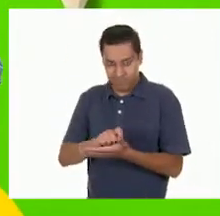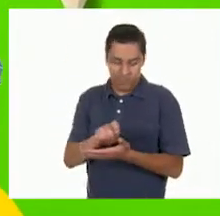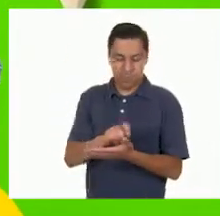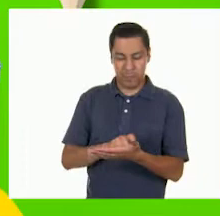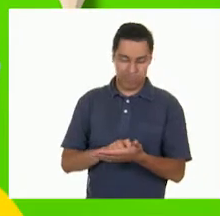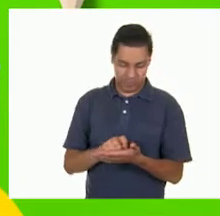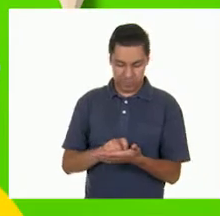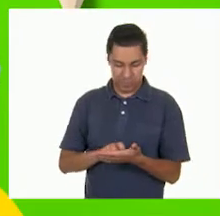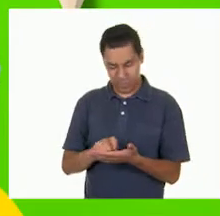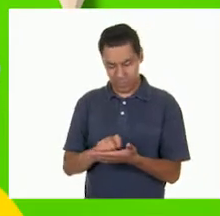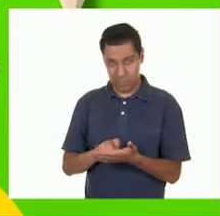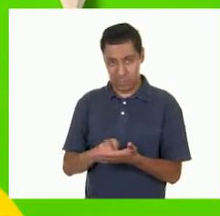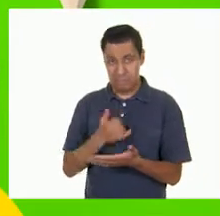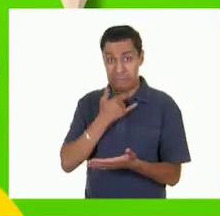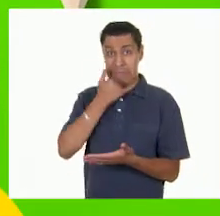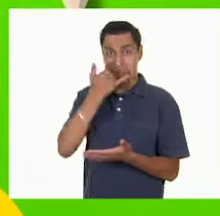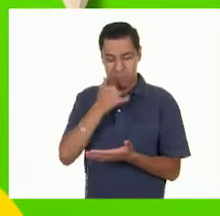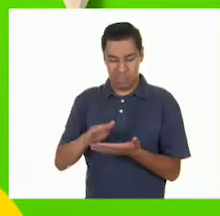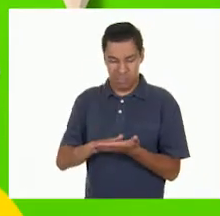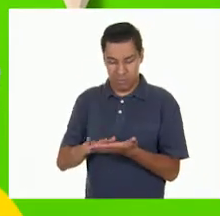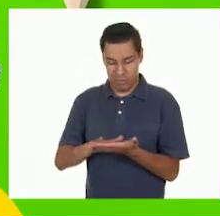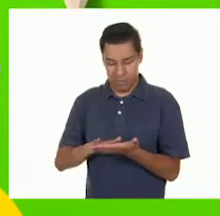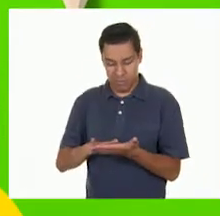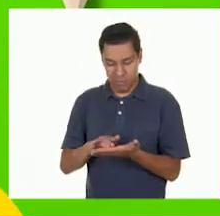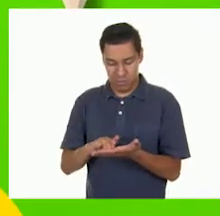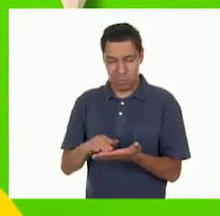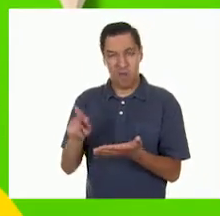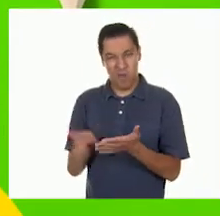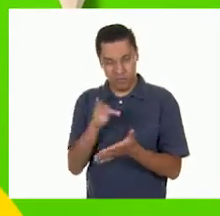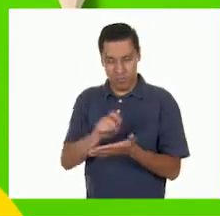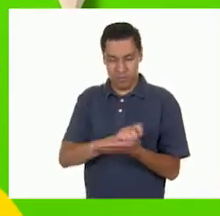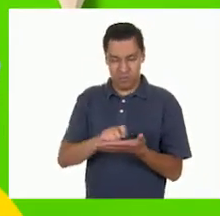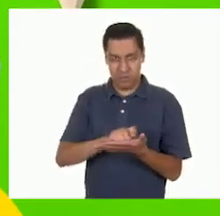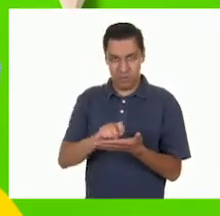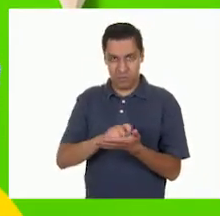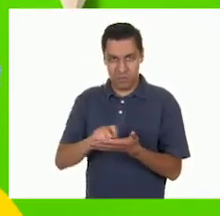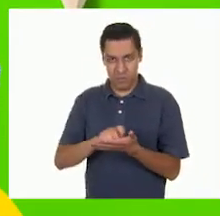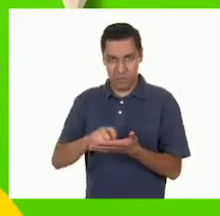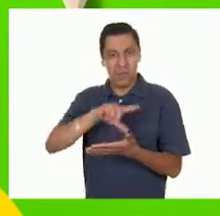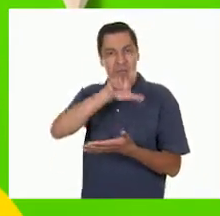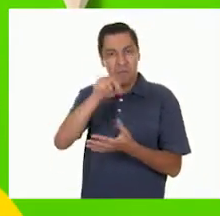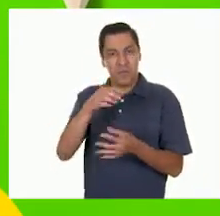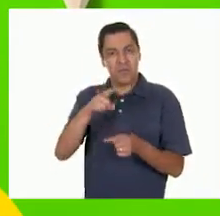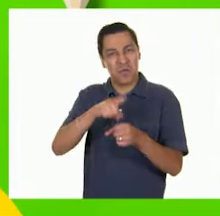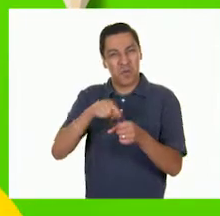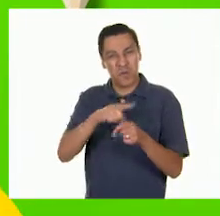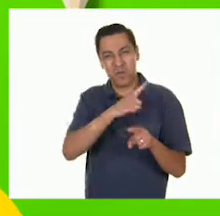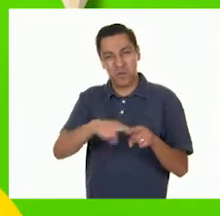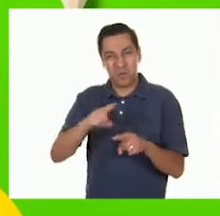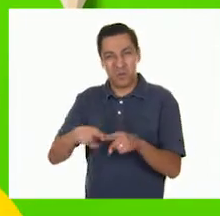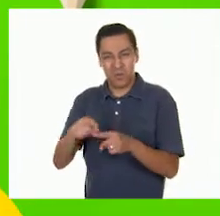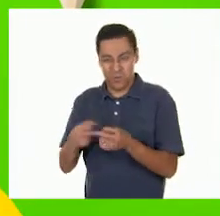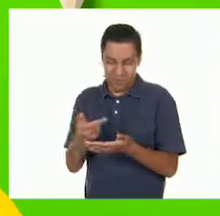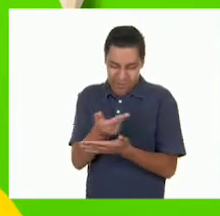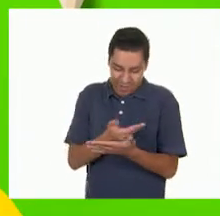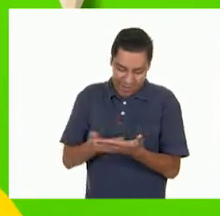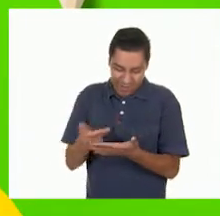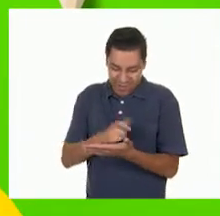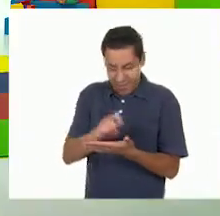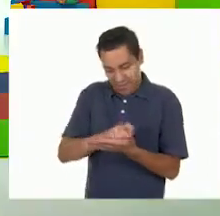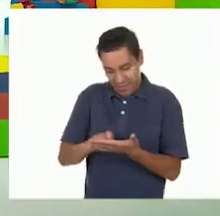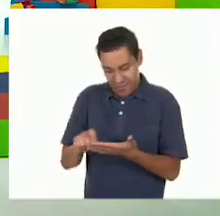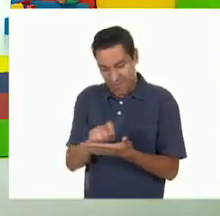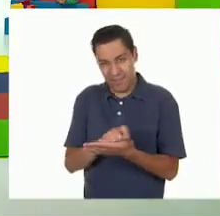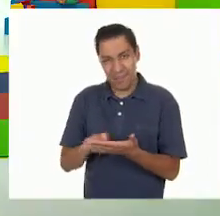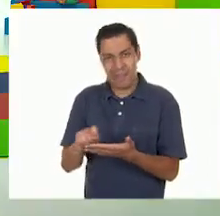y también pues si quieres cambiar algo lo puedes borrar más adelante puedes colorearlo ya con las combinaciones que tú quieras igual